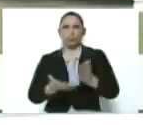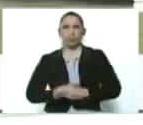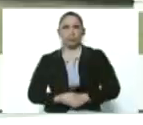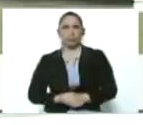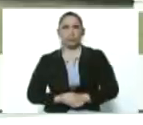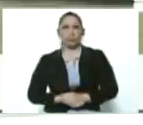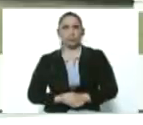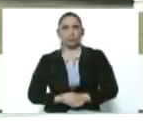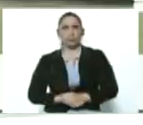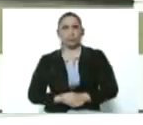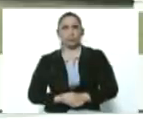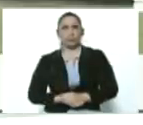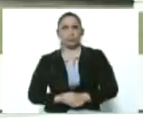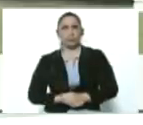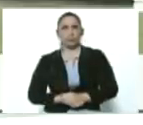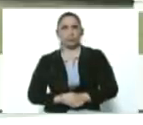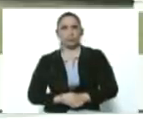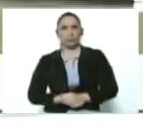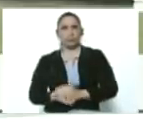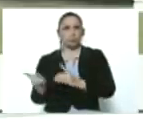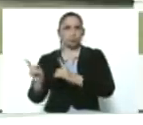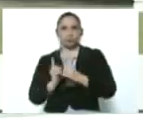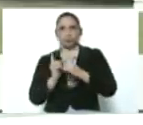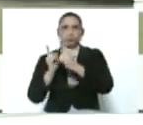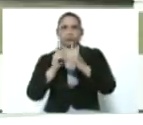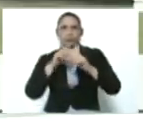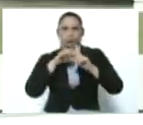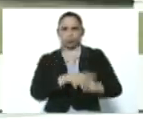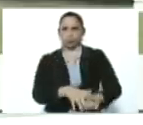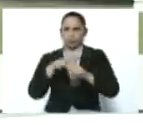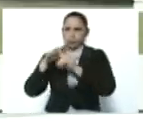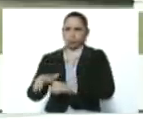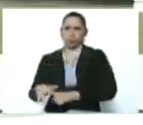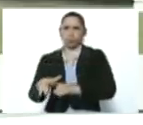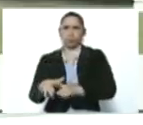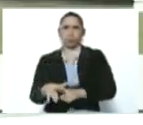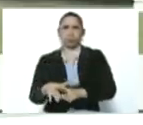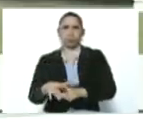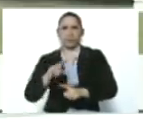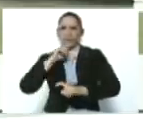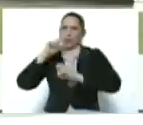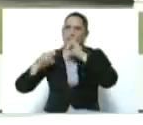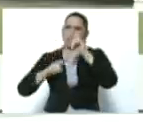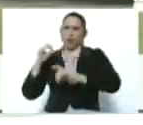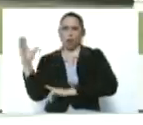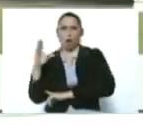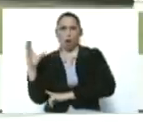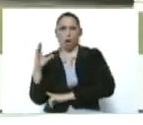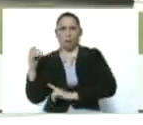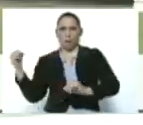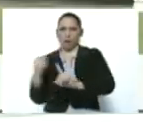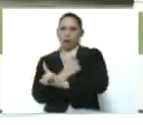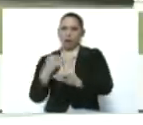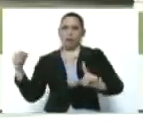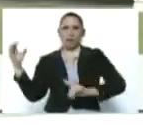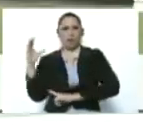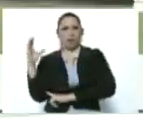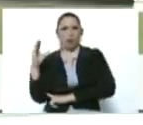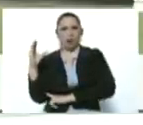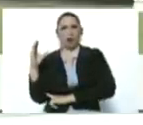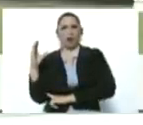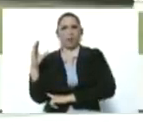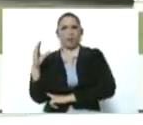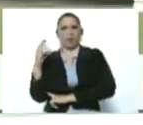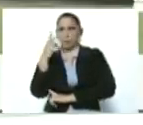vino perseguido por la xenofobia despreciado golpeado en la